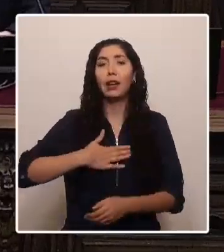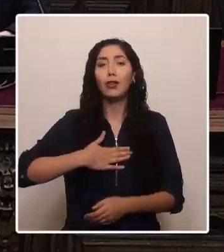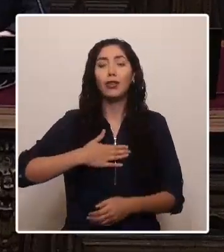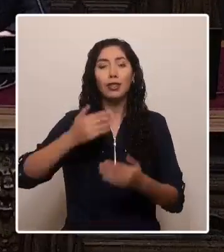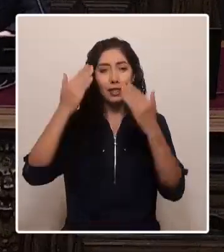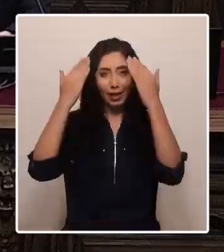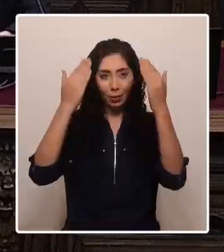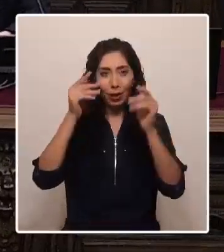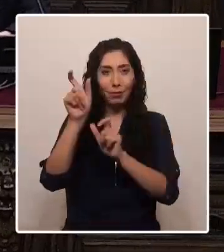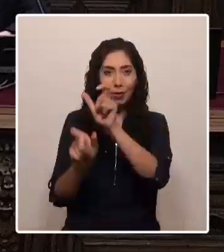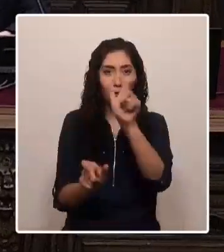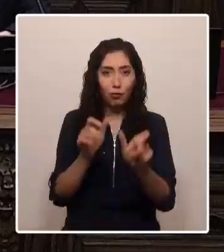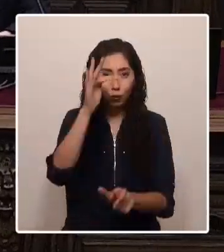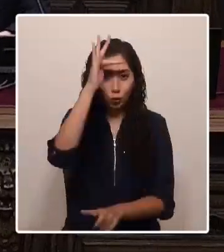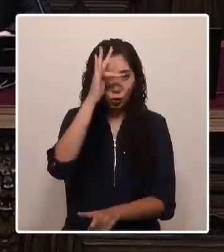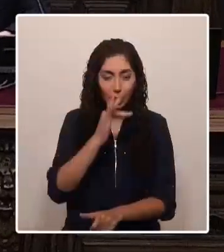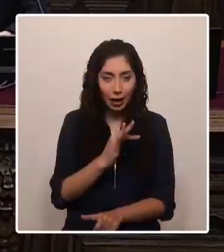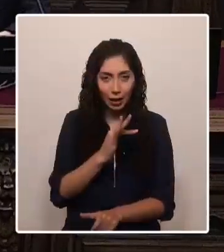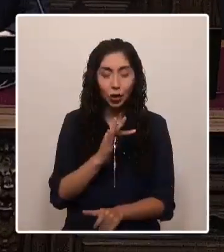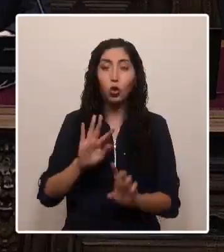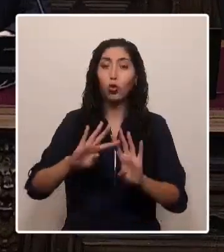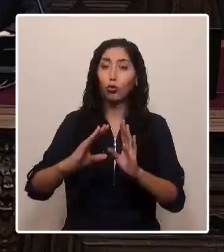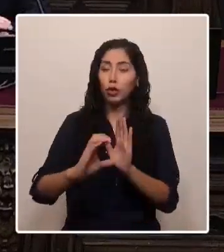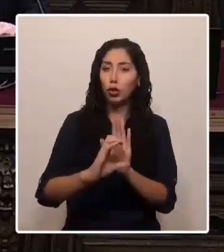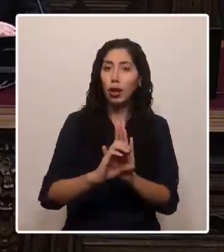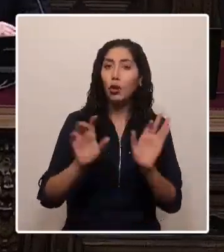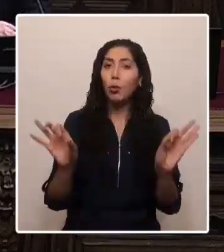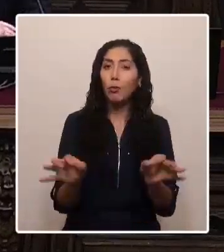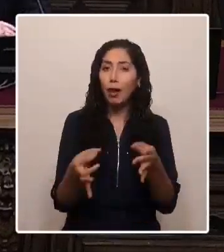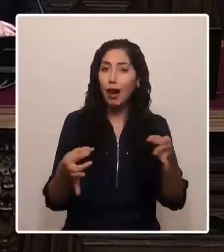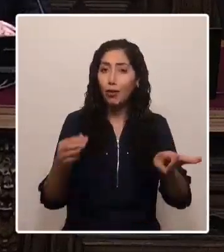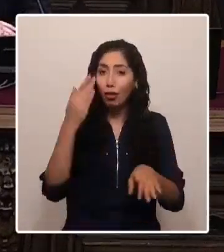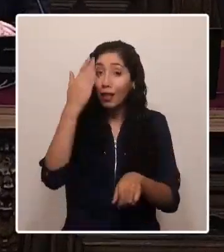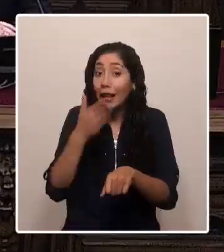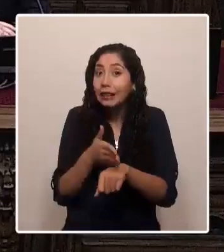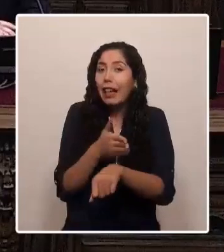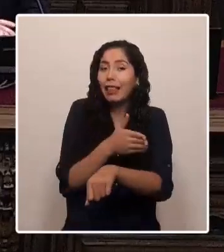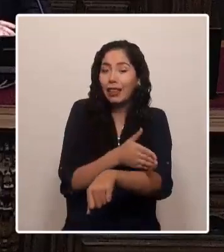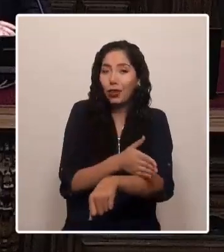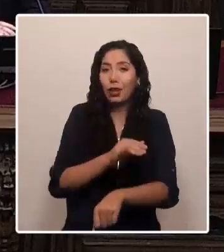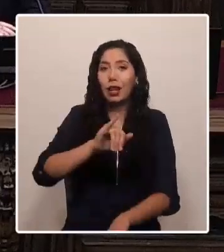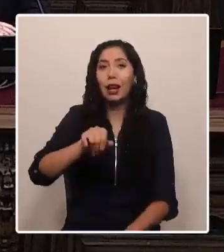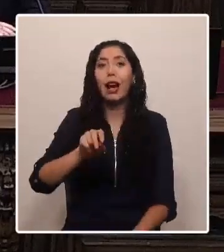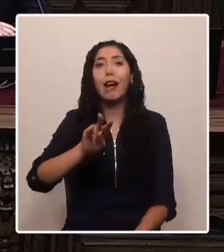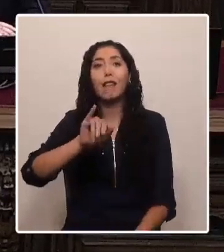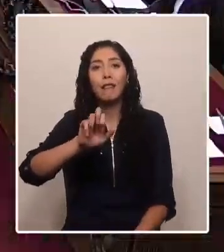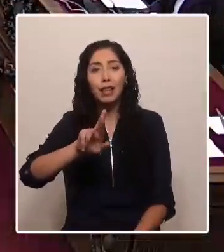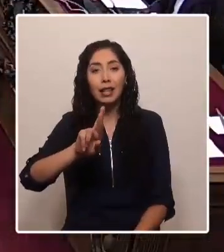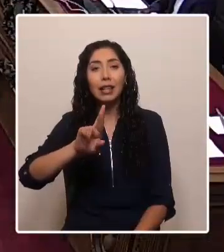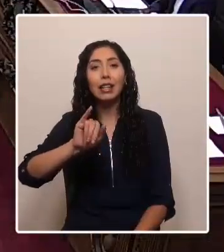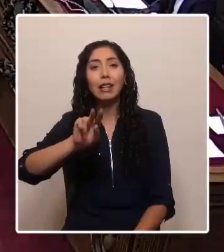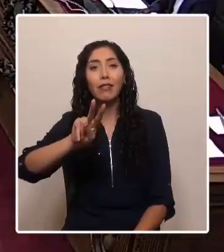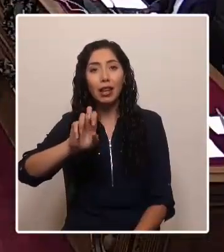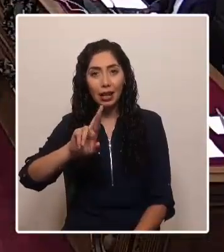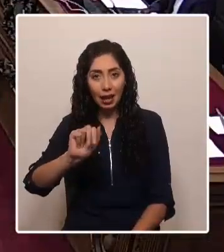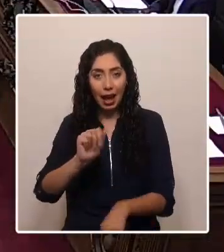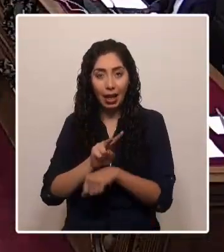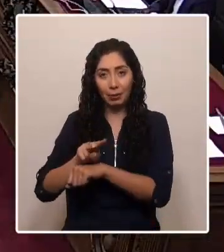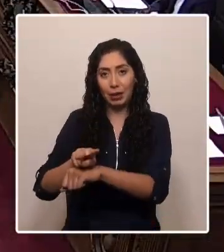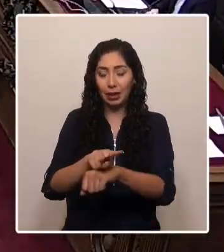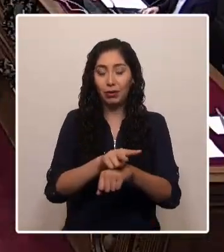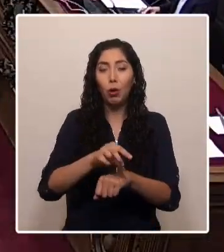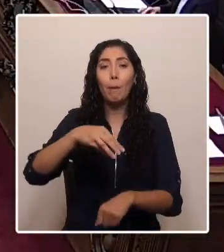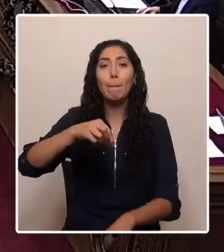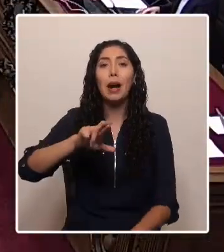los funcionarios y convencionales que han estado de cumpleaños los días previos. Javier Rivera, de Administrativo,